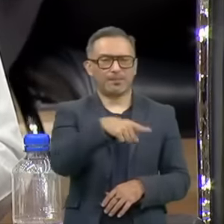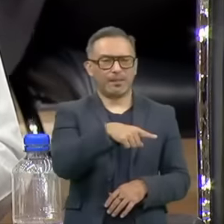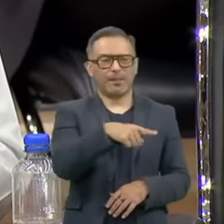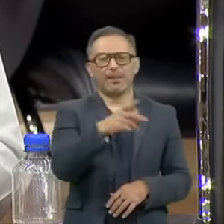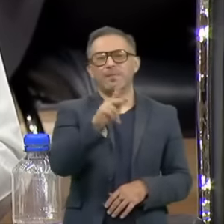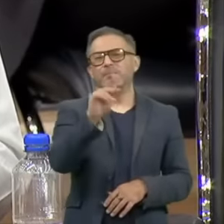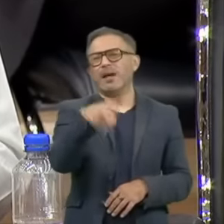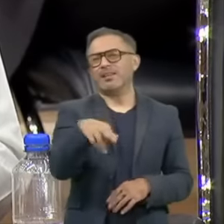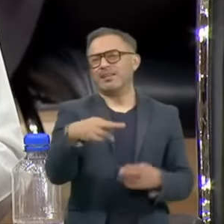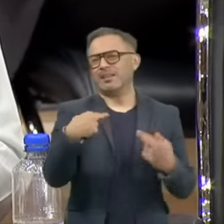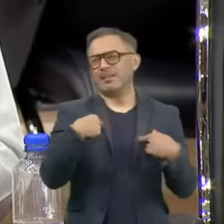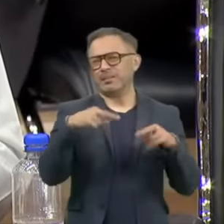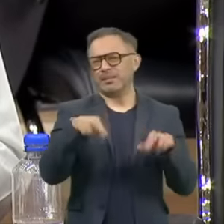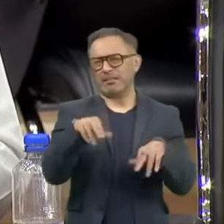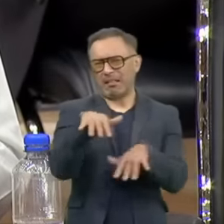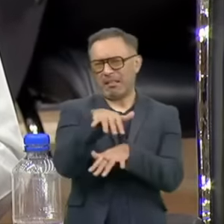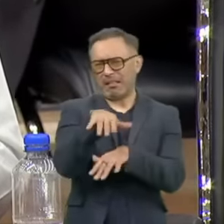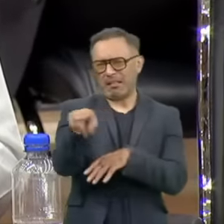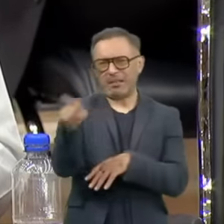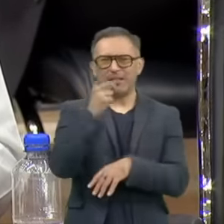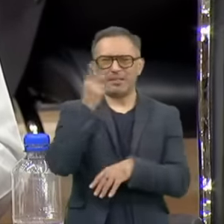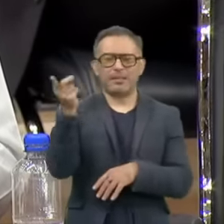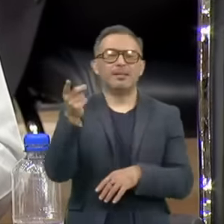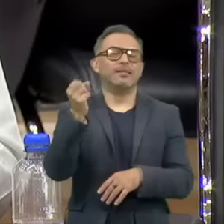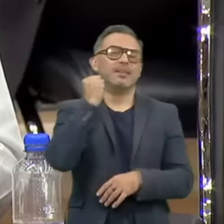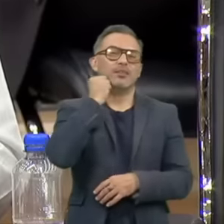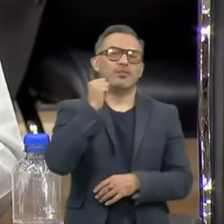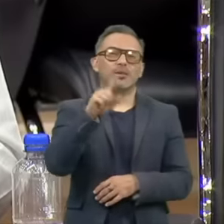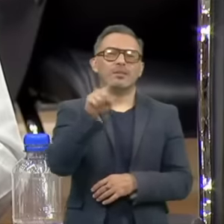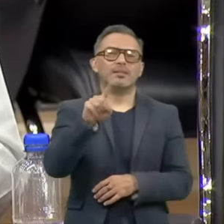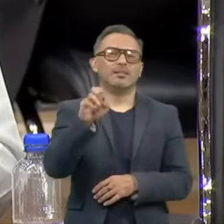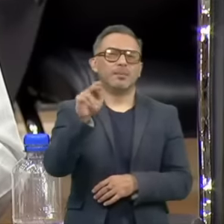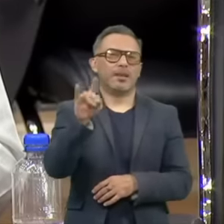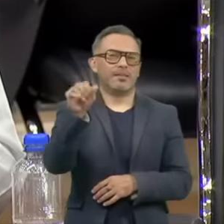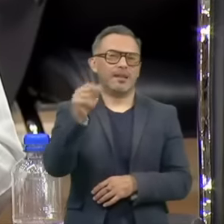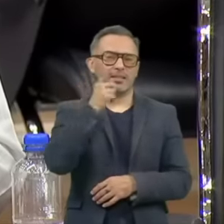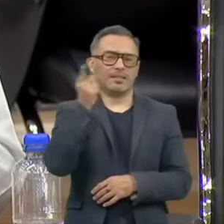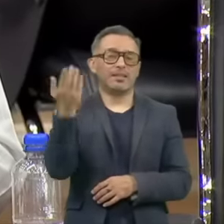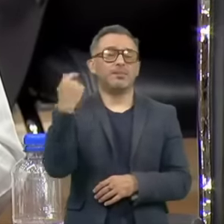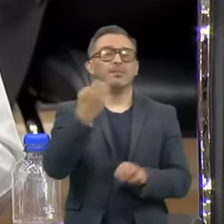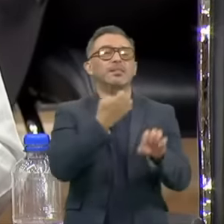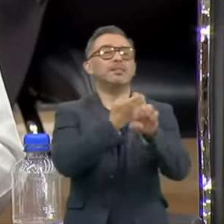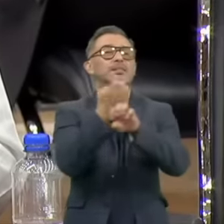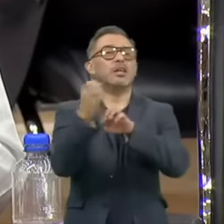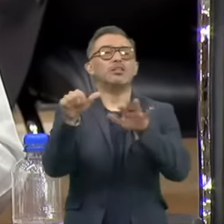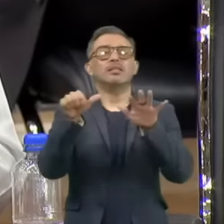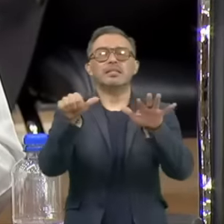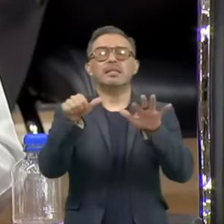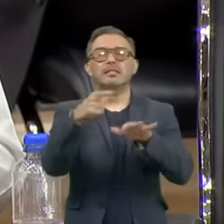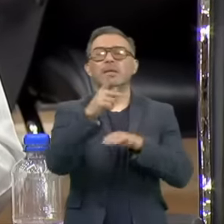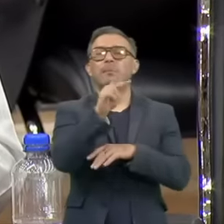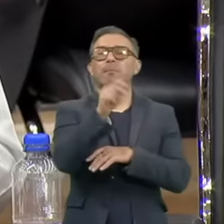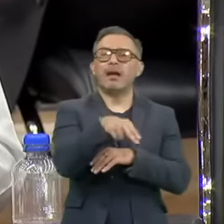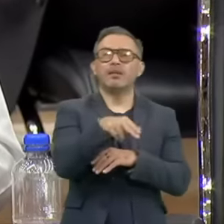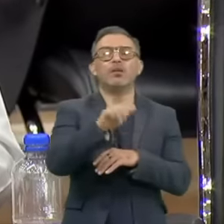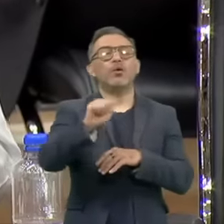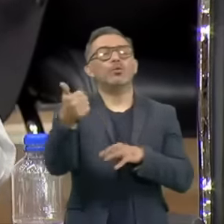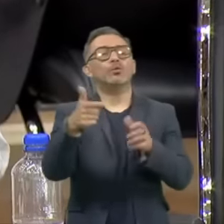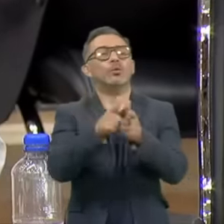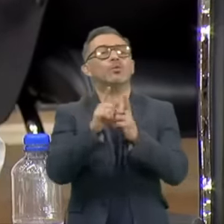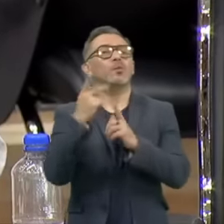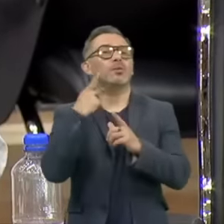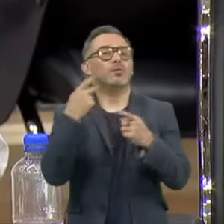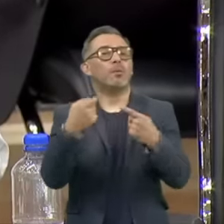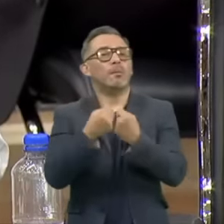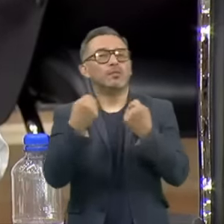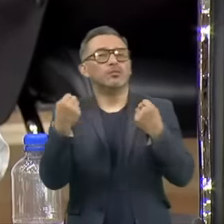Paniaguada, dice el senador Cepeda, en 16 estados ni el PAN ni ningún partido de oposición ganó